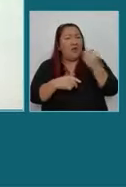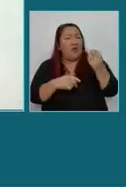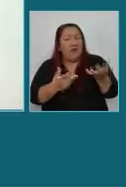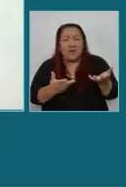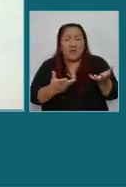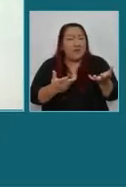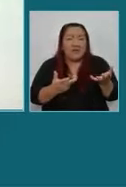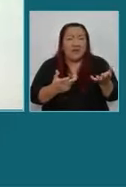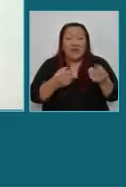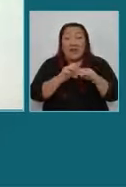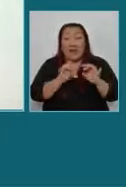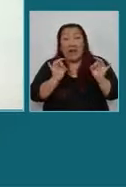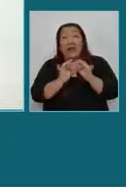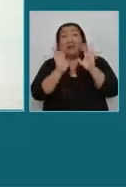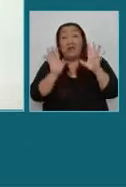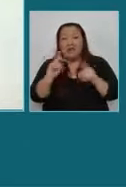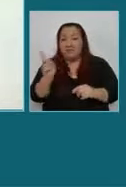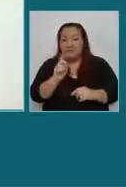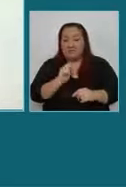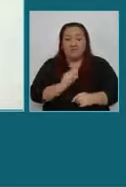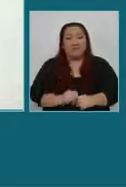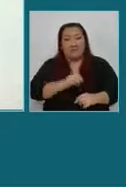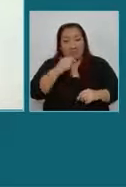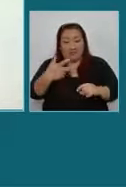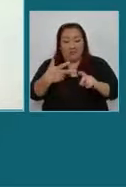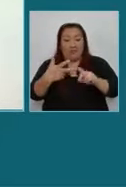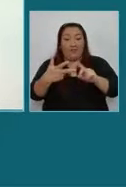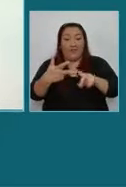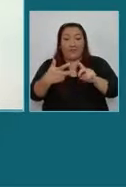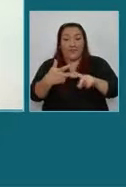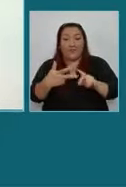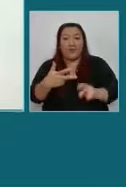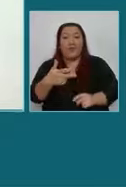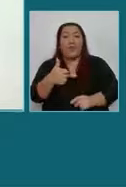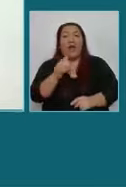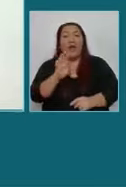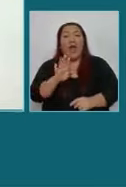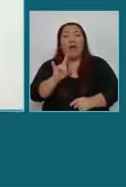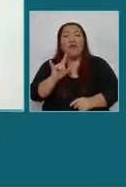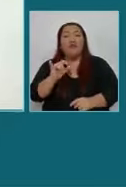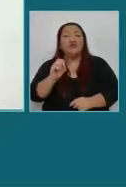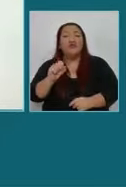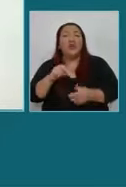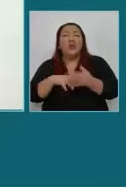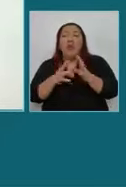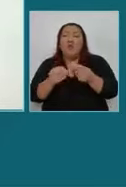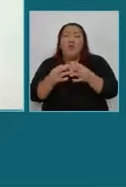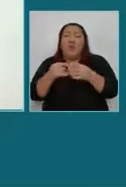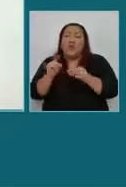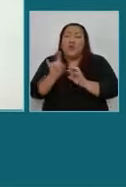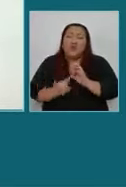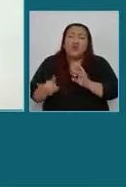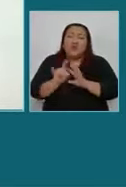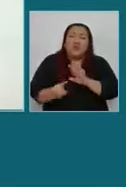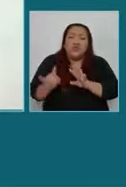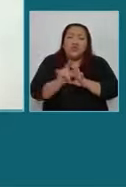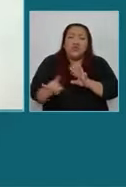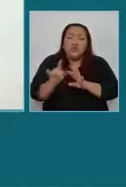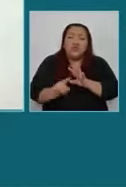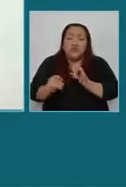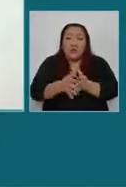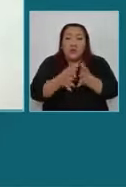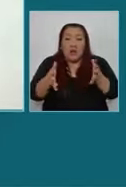casualidad. Faceta número 3, el abuso de uso de pantallas. Esto creo que nos afecta a todos, desde los adultos